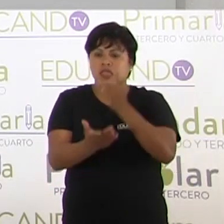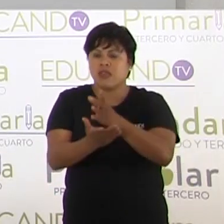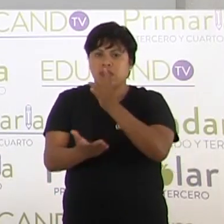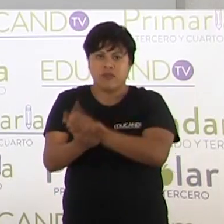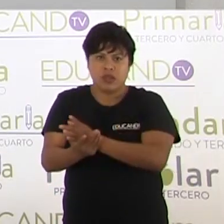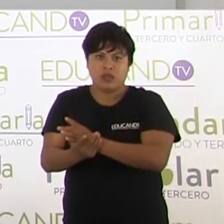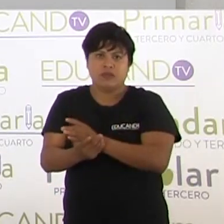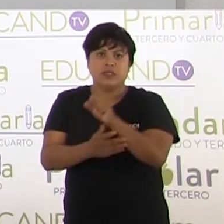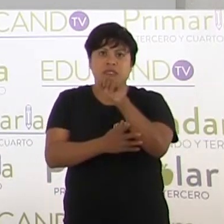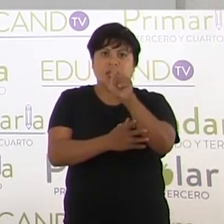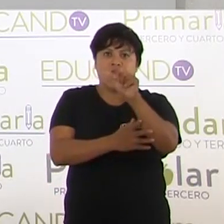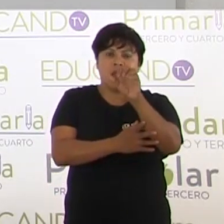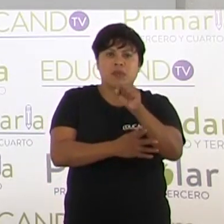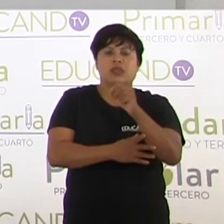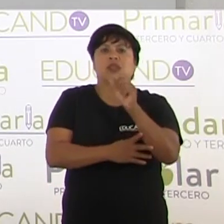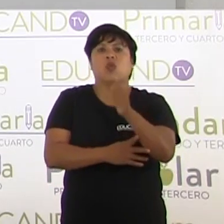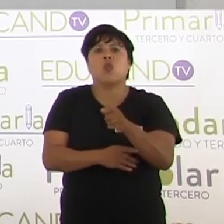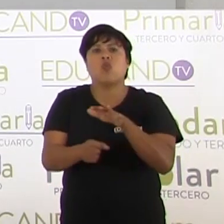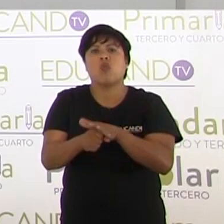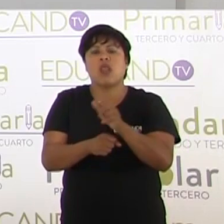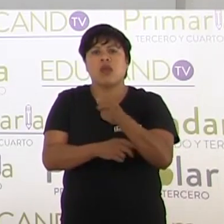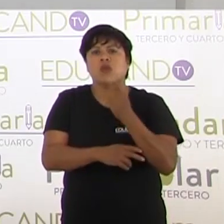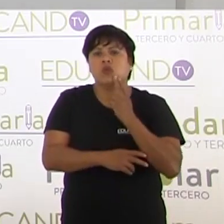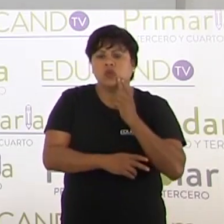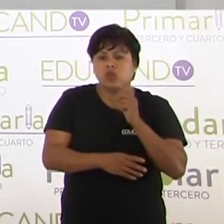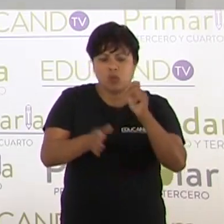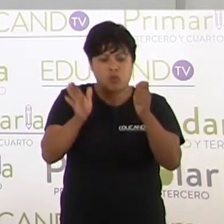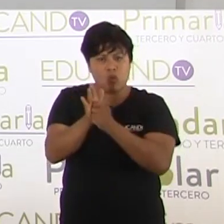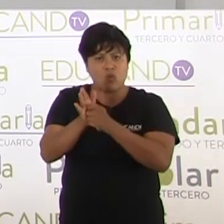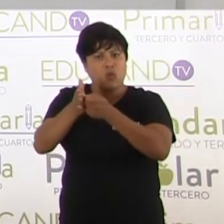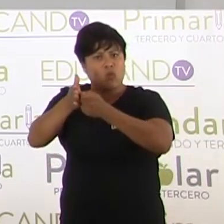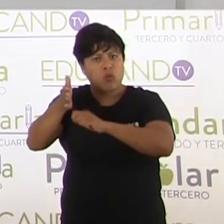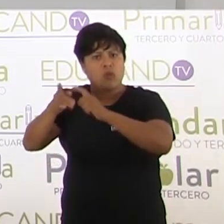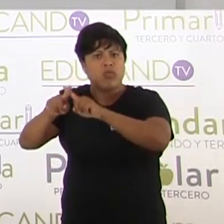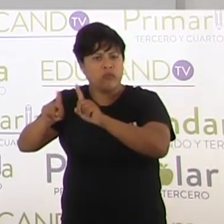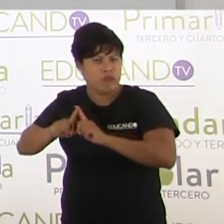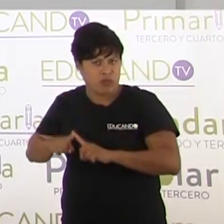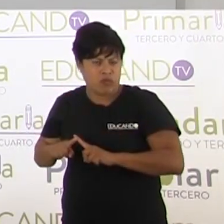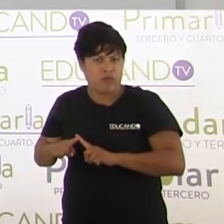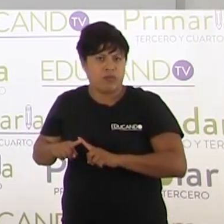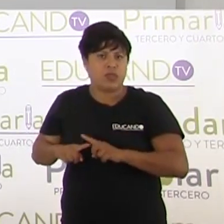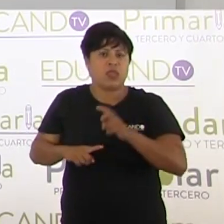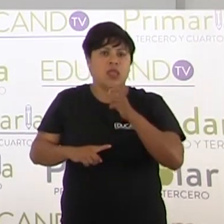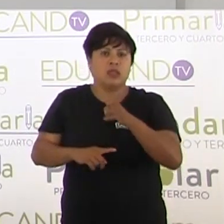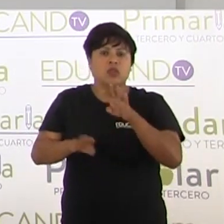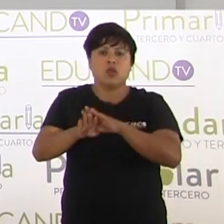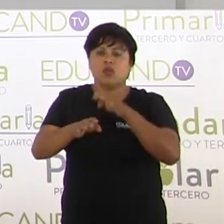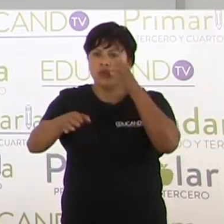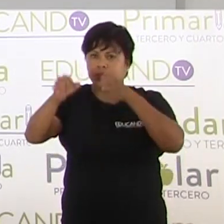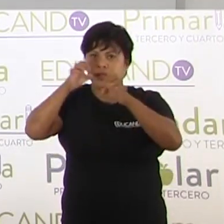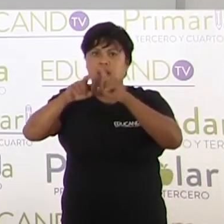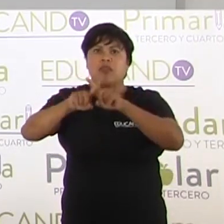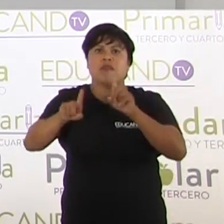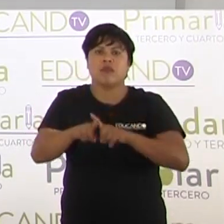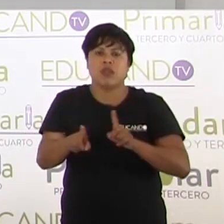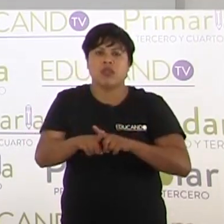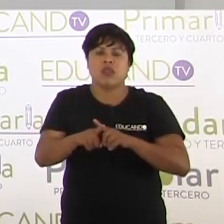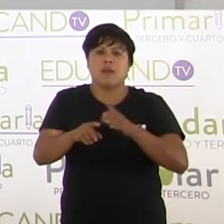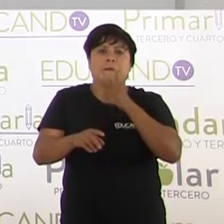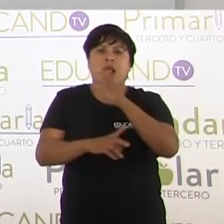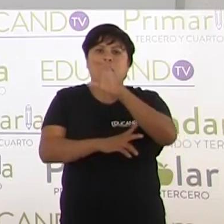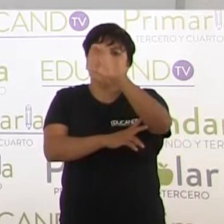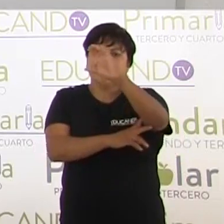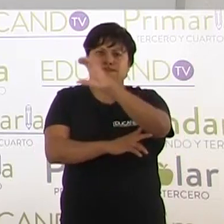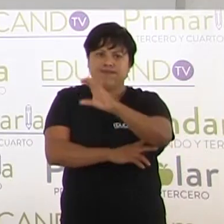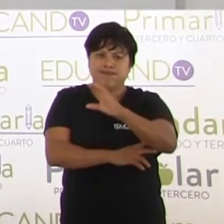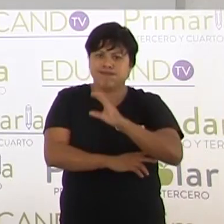las sílabas, el uso incluso de signos de puntuación. Entonces, y experimenta con variaciones de estrofas que